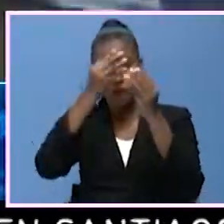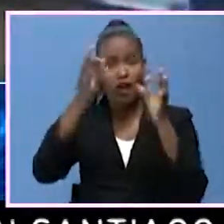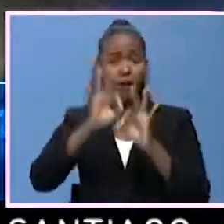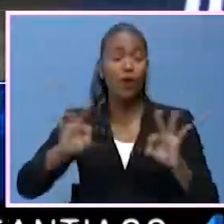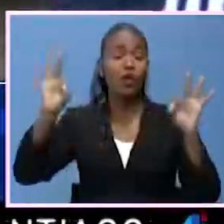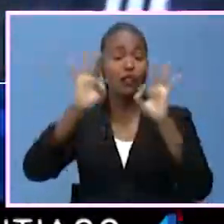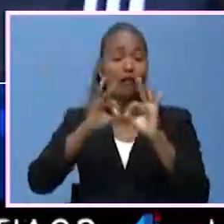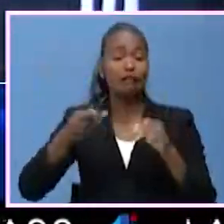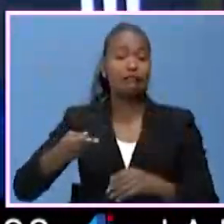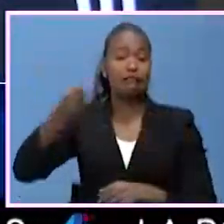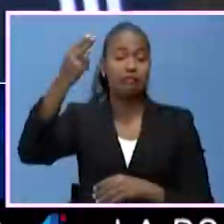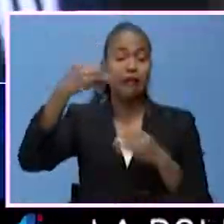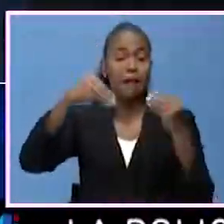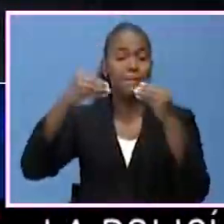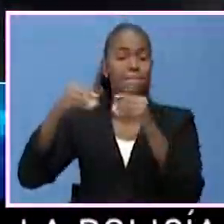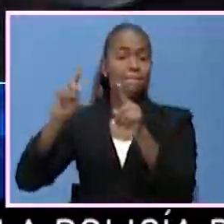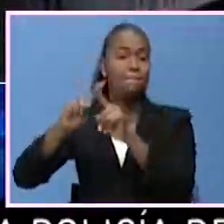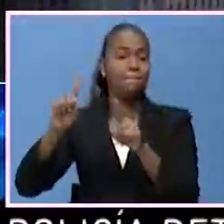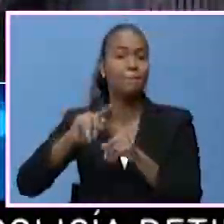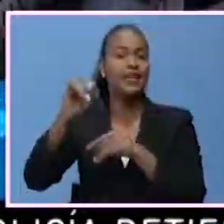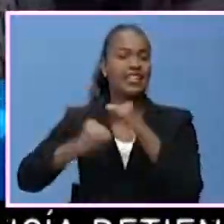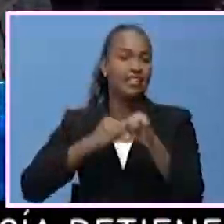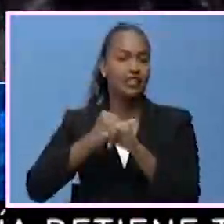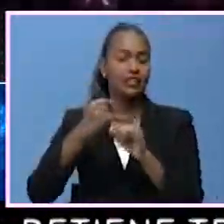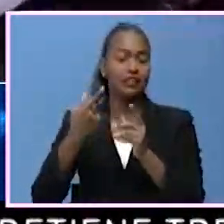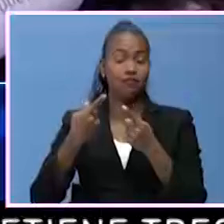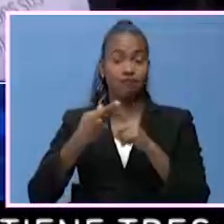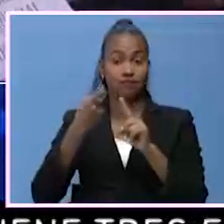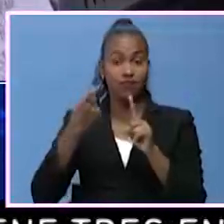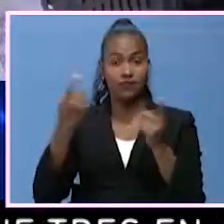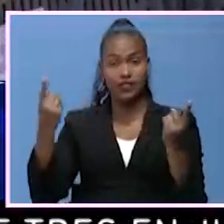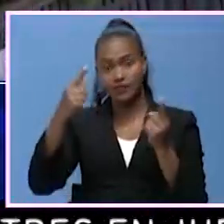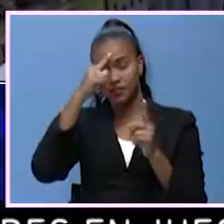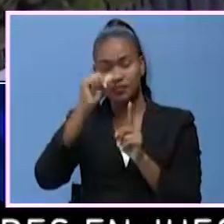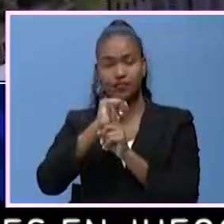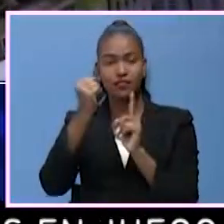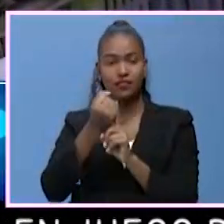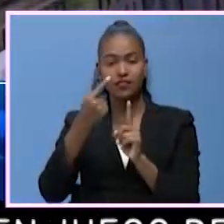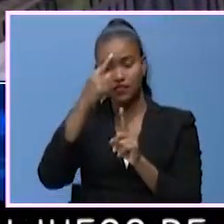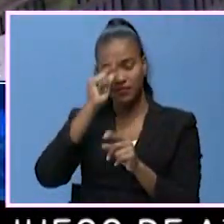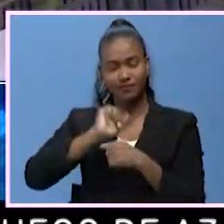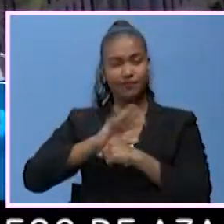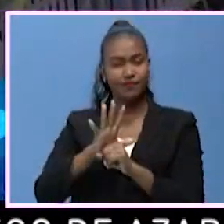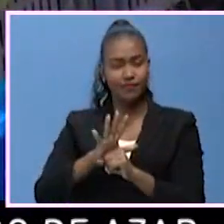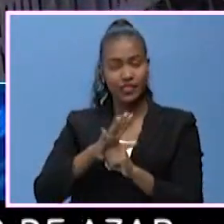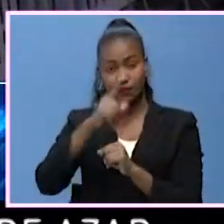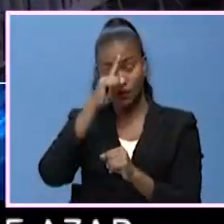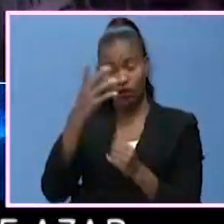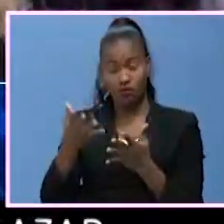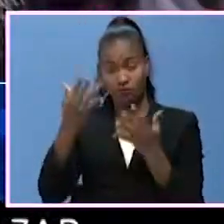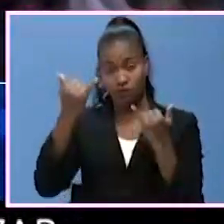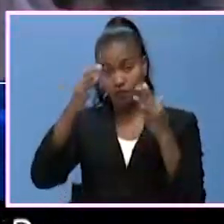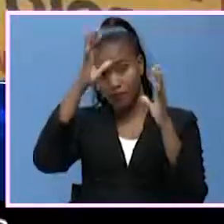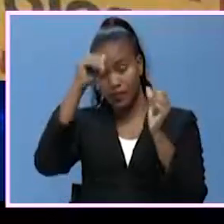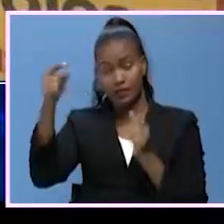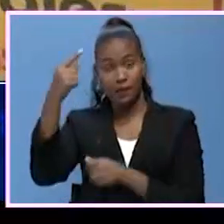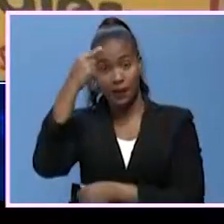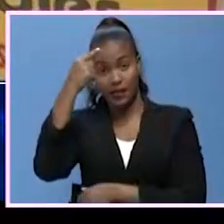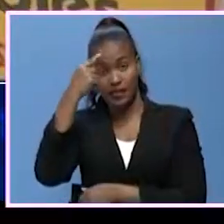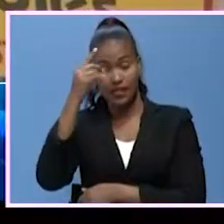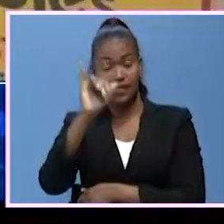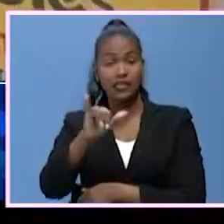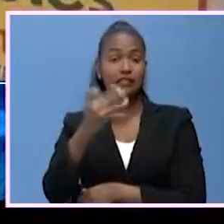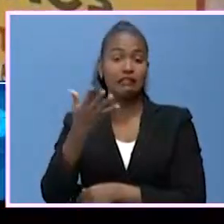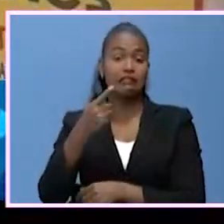alzas en los precios de los mercados internacionales producidos por la situación de la pandemia, por lo que el presidente entiende que